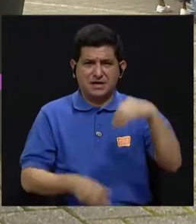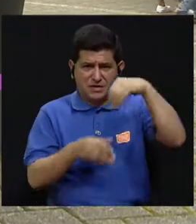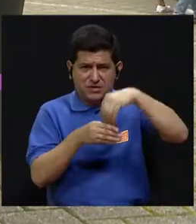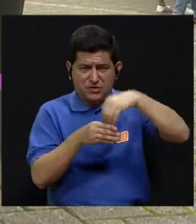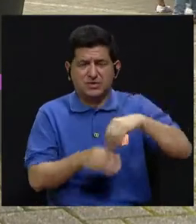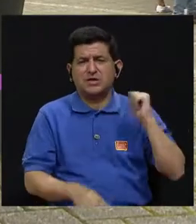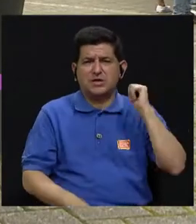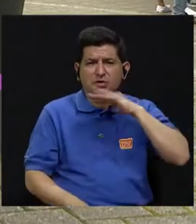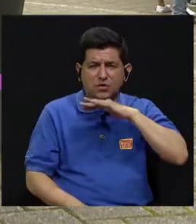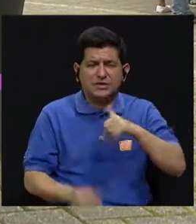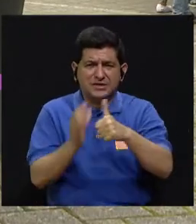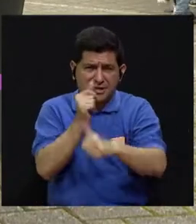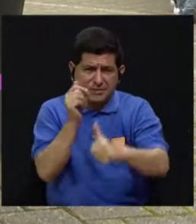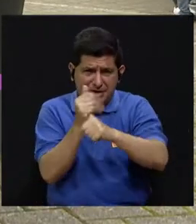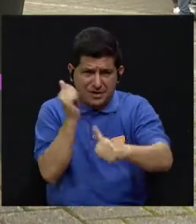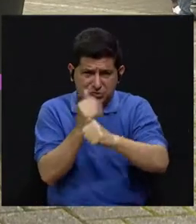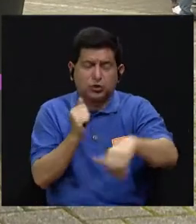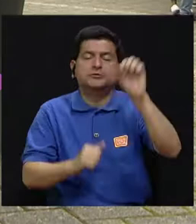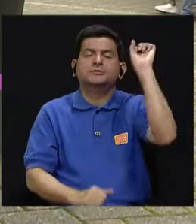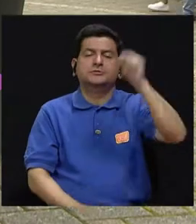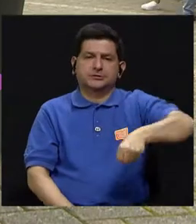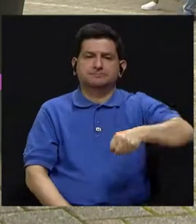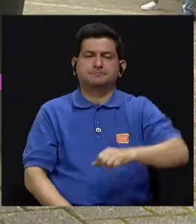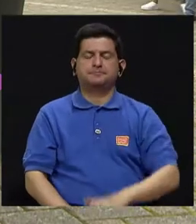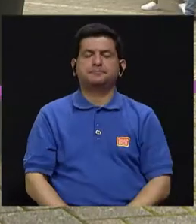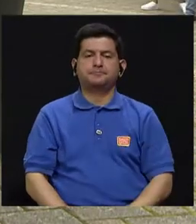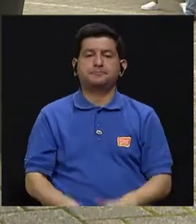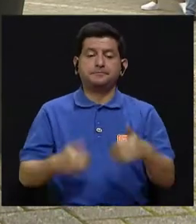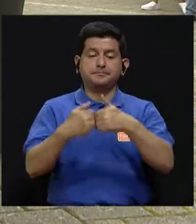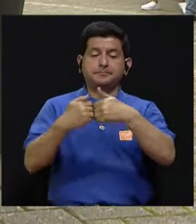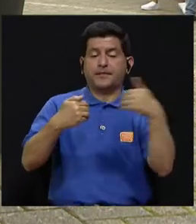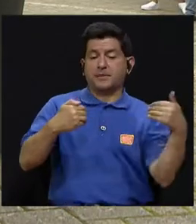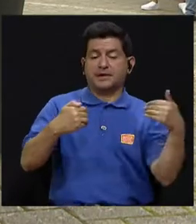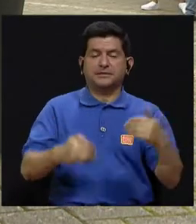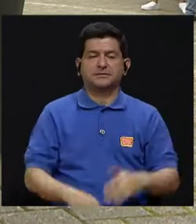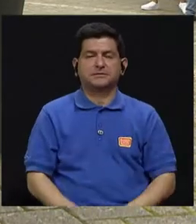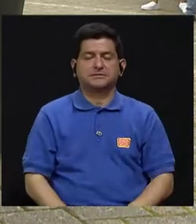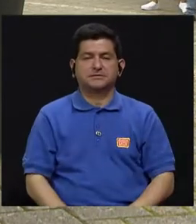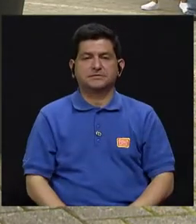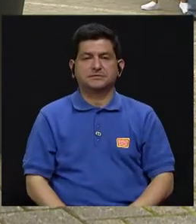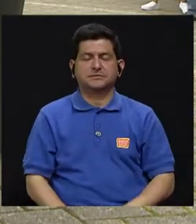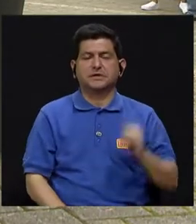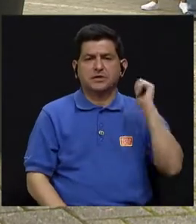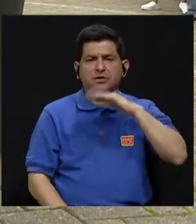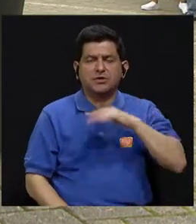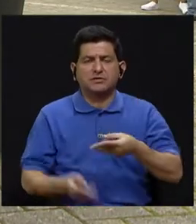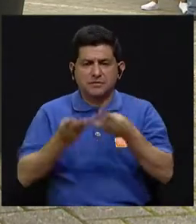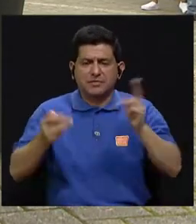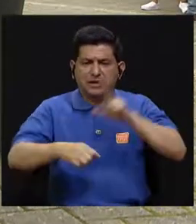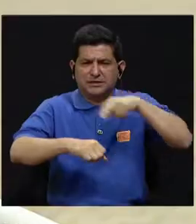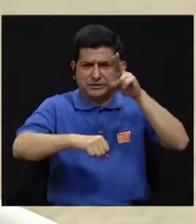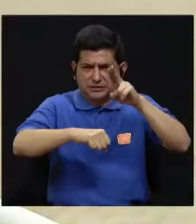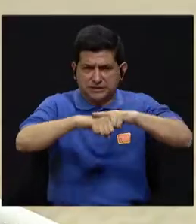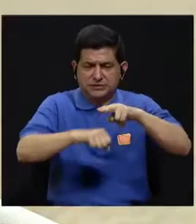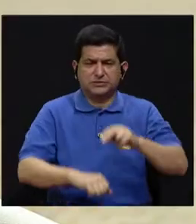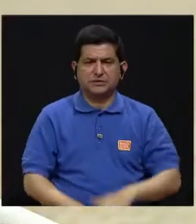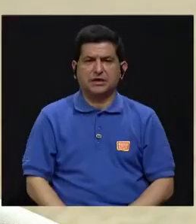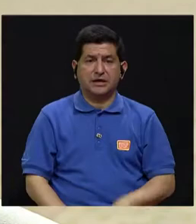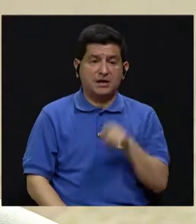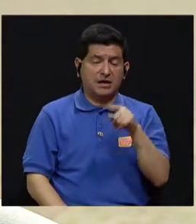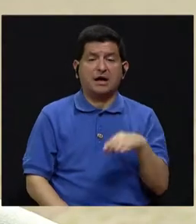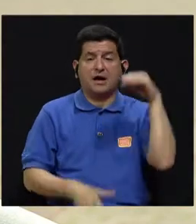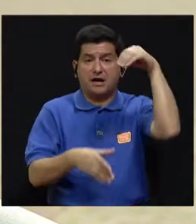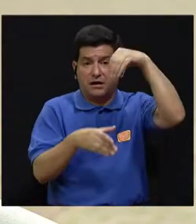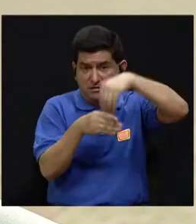de contaminación fecal. Básicamente. Y por otra parte, bueno, tenemos todo lo que es contaminación con materia orgánica. Ya